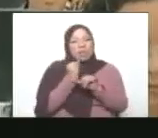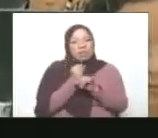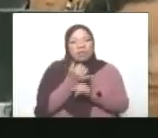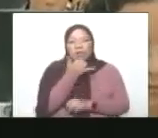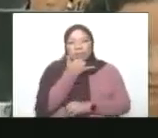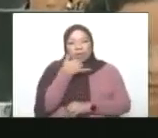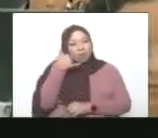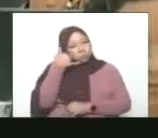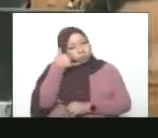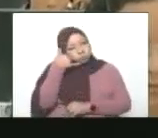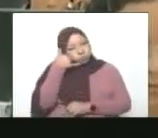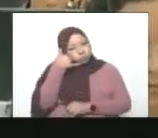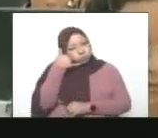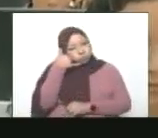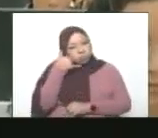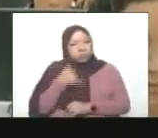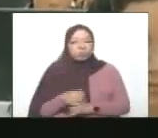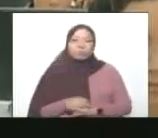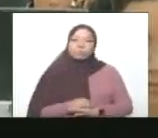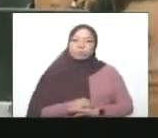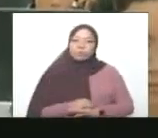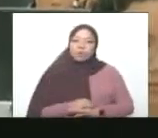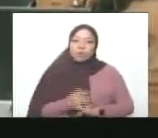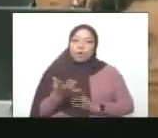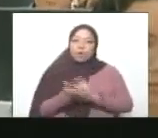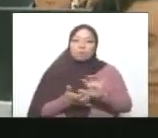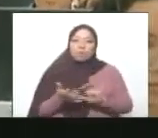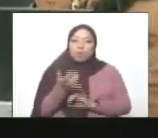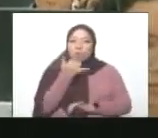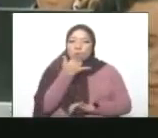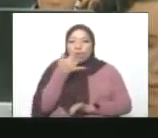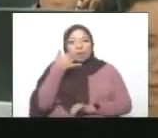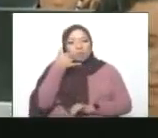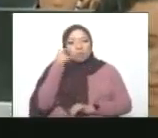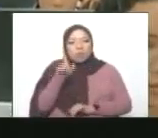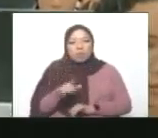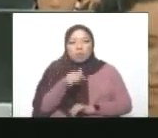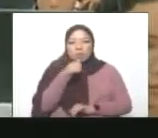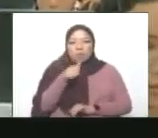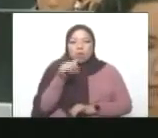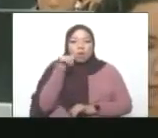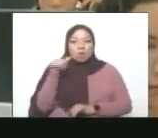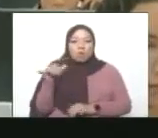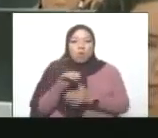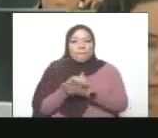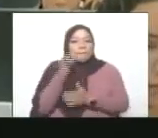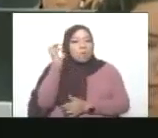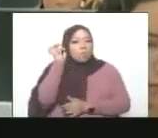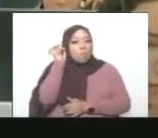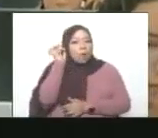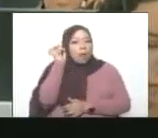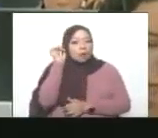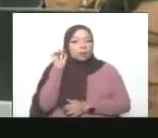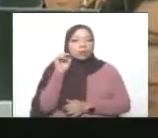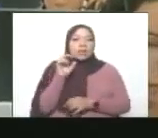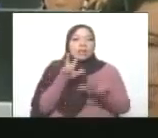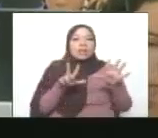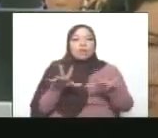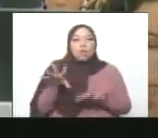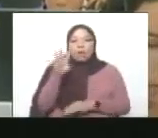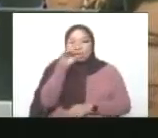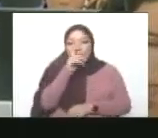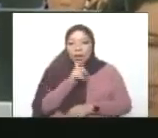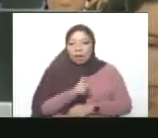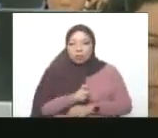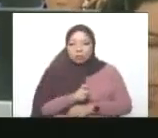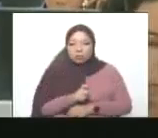de telefonía. Le hablo un poco del caso para darle paso también a la llamada. La denunciante es Gabriela Yané Delgado, de 39 años, ella es vocera